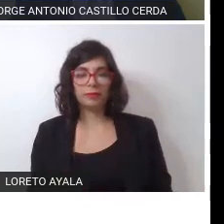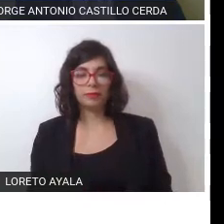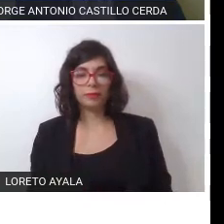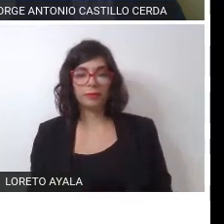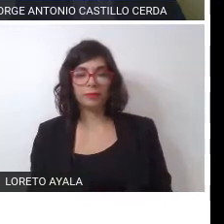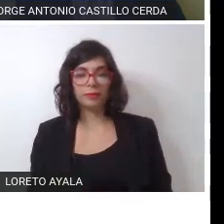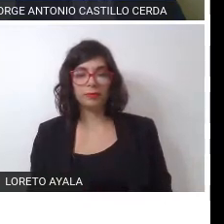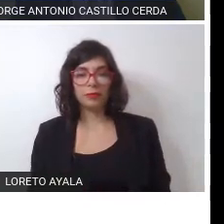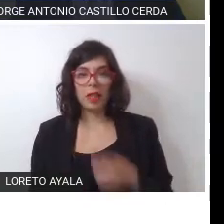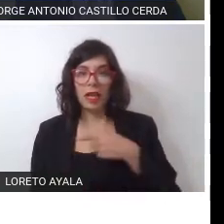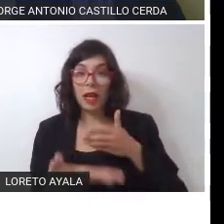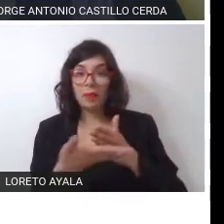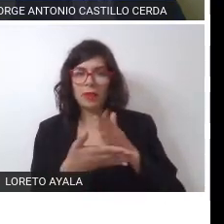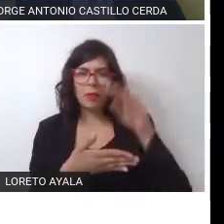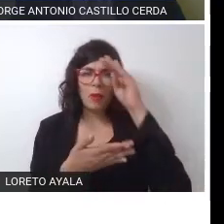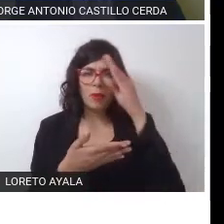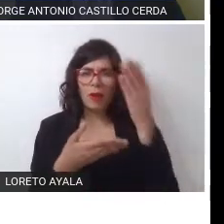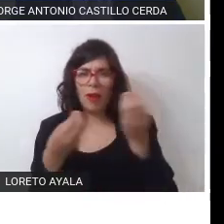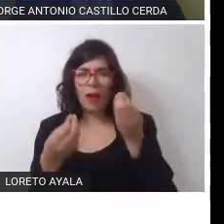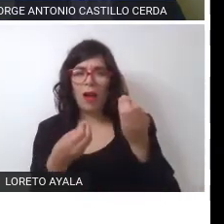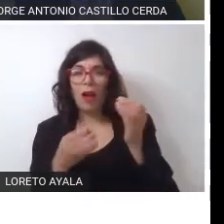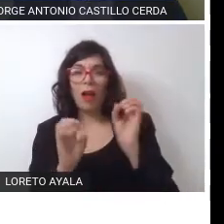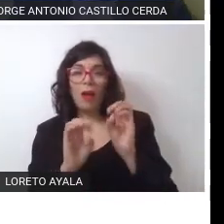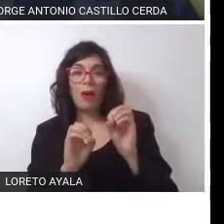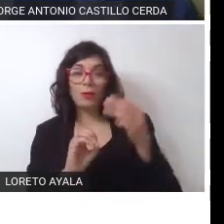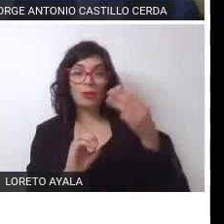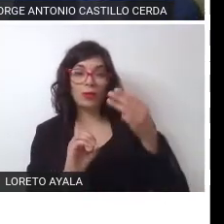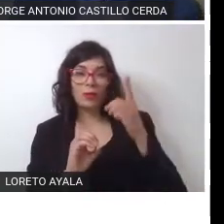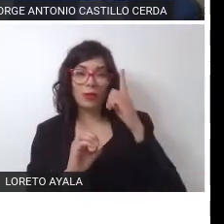a experimentar educación municipal de guía.